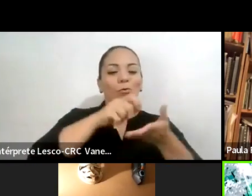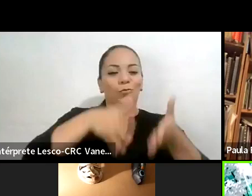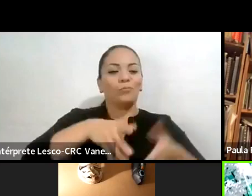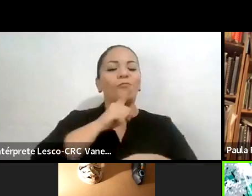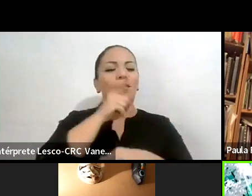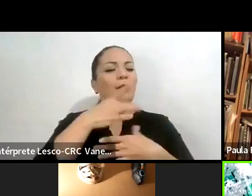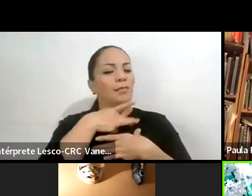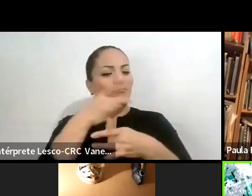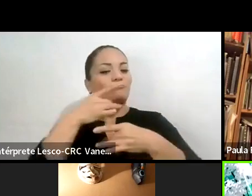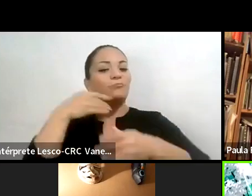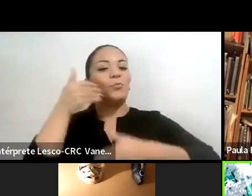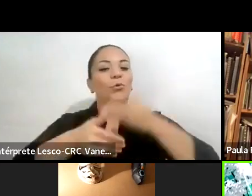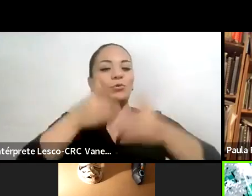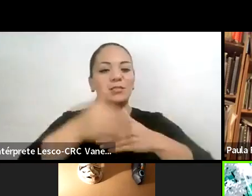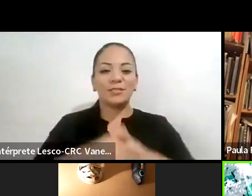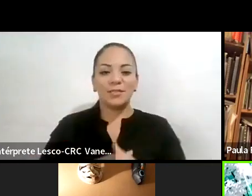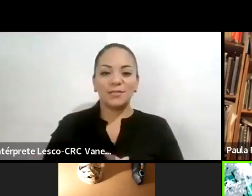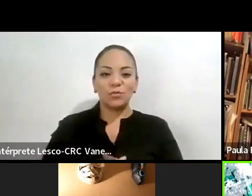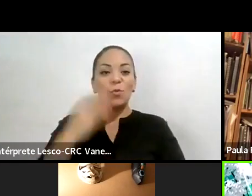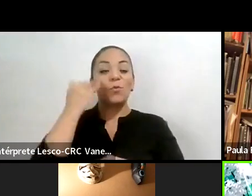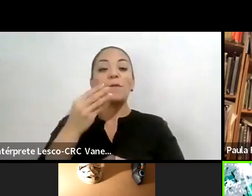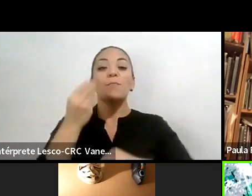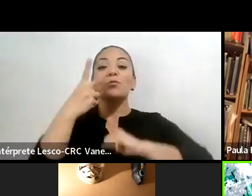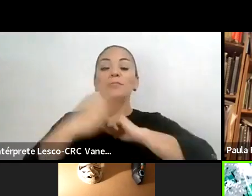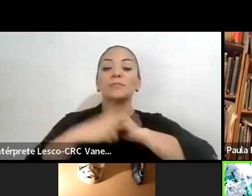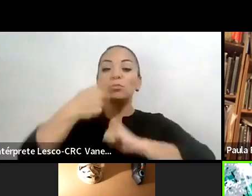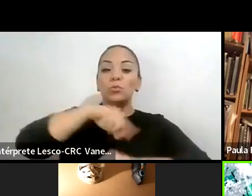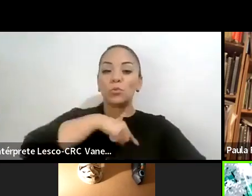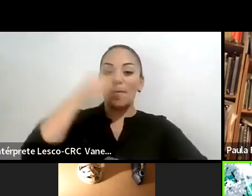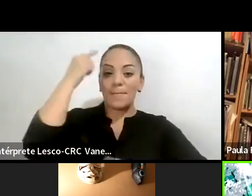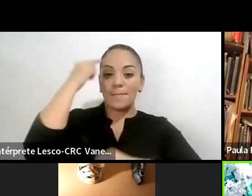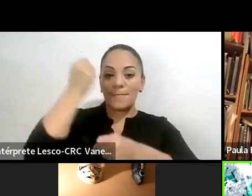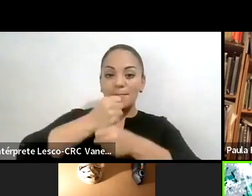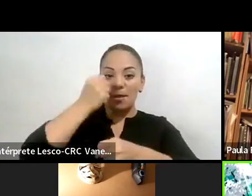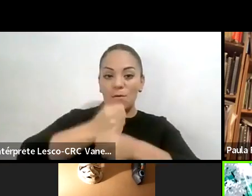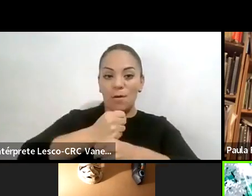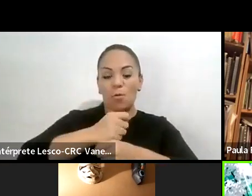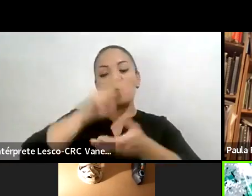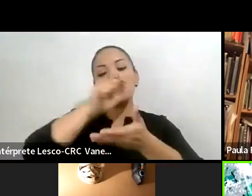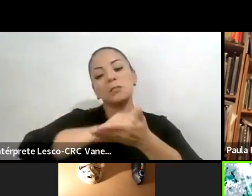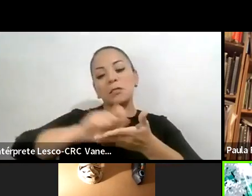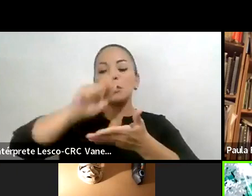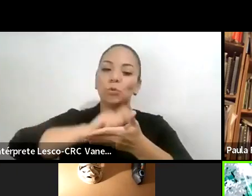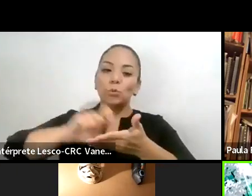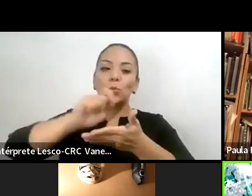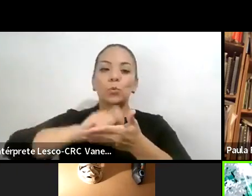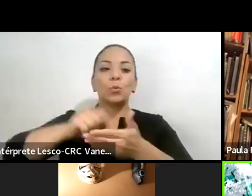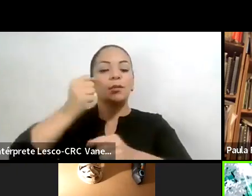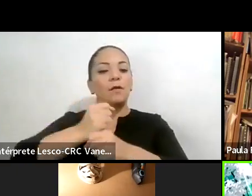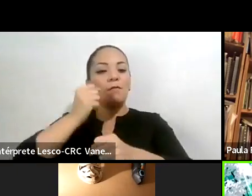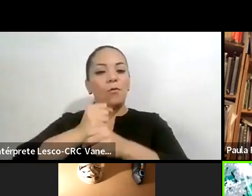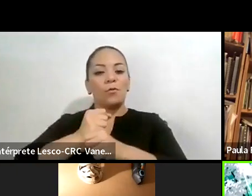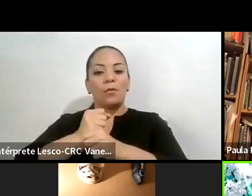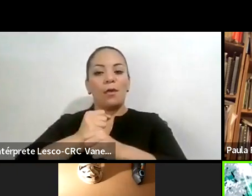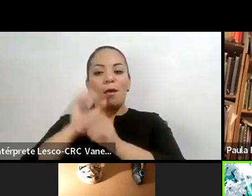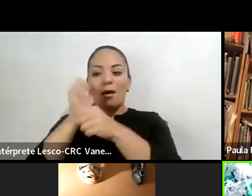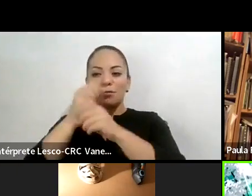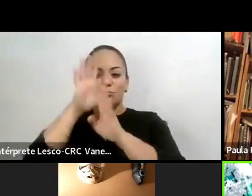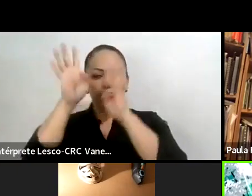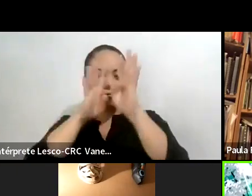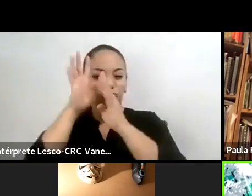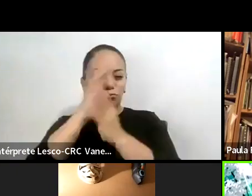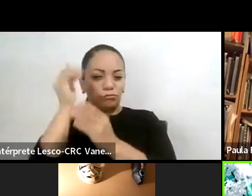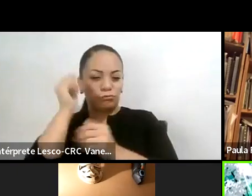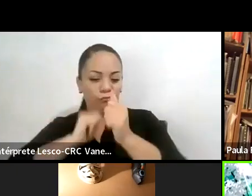interesante porque muchas veces pensamos en el trabajo de escritura o en el trabajo de creación dramática como algo